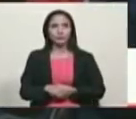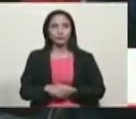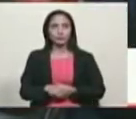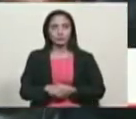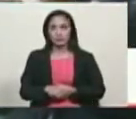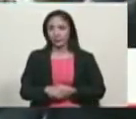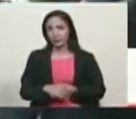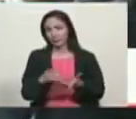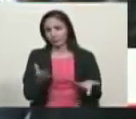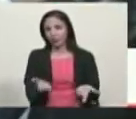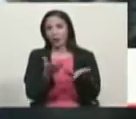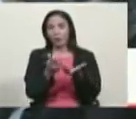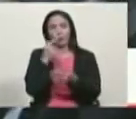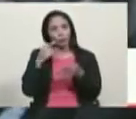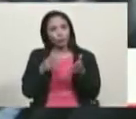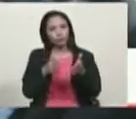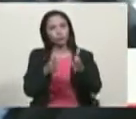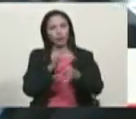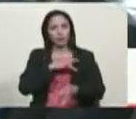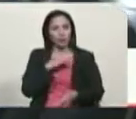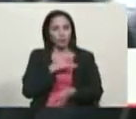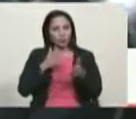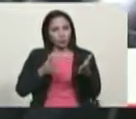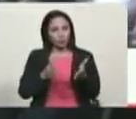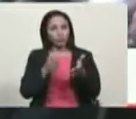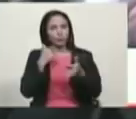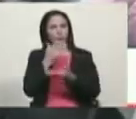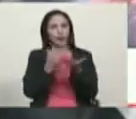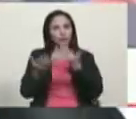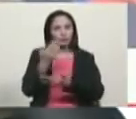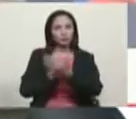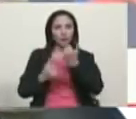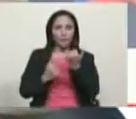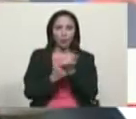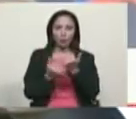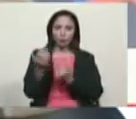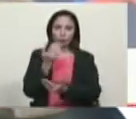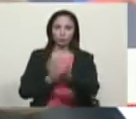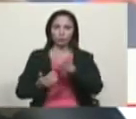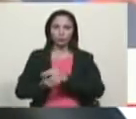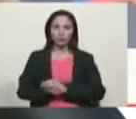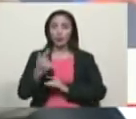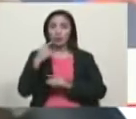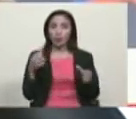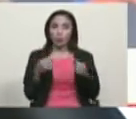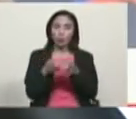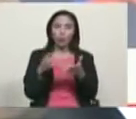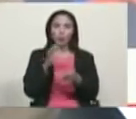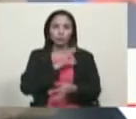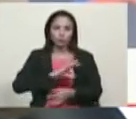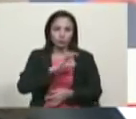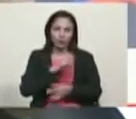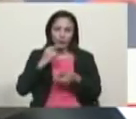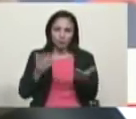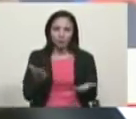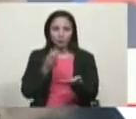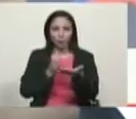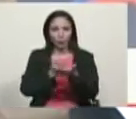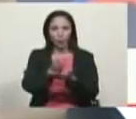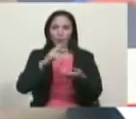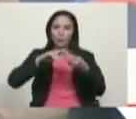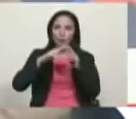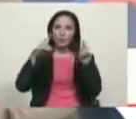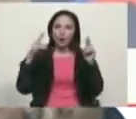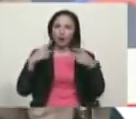Hay que cabalgar en ese sentimiento para un movimiento de solidaridad de los movimientos sociales y más allá, un movimiento por la